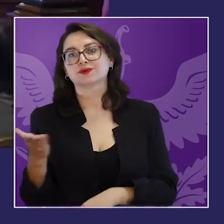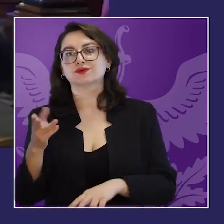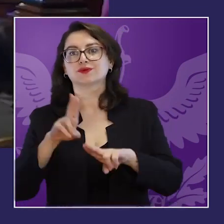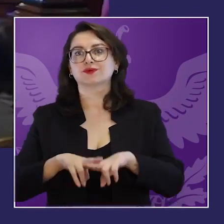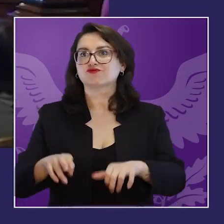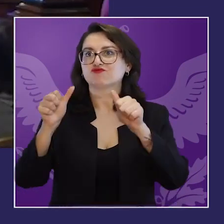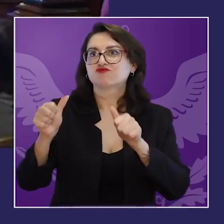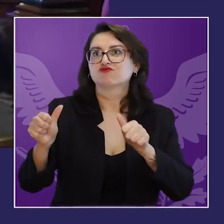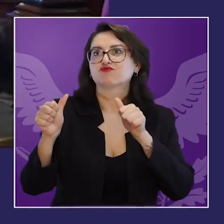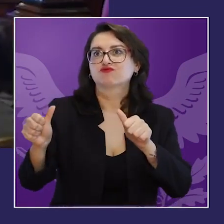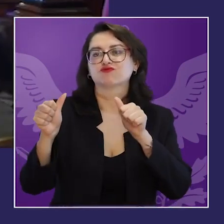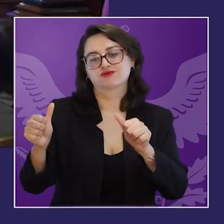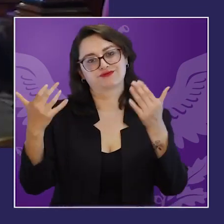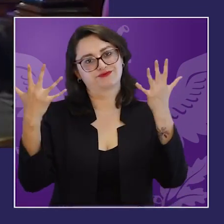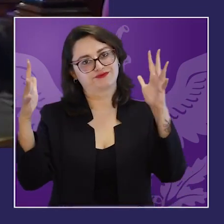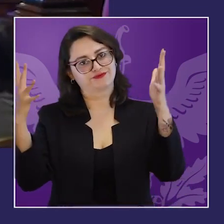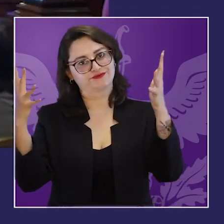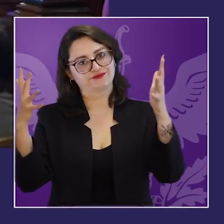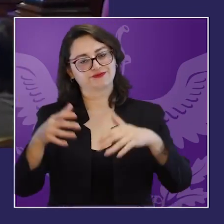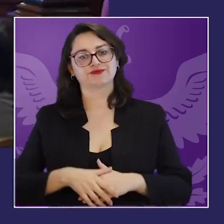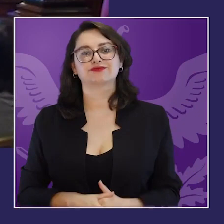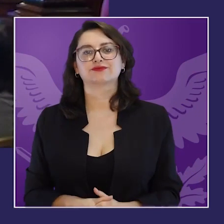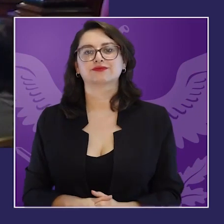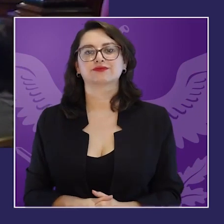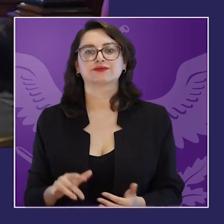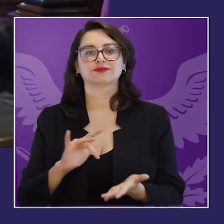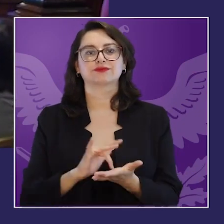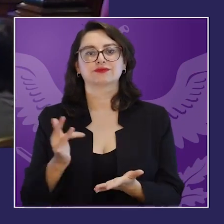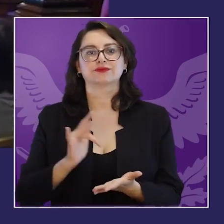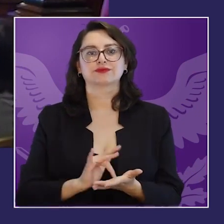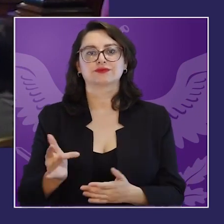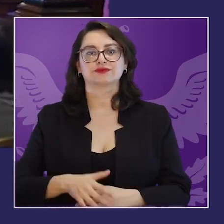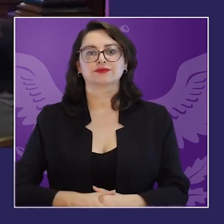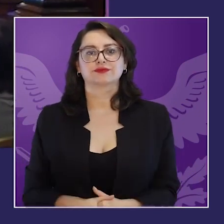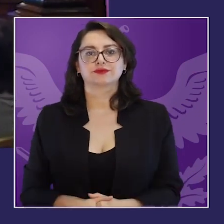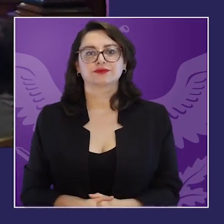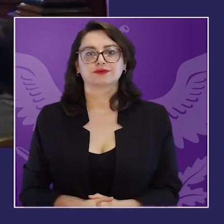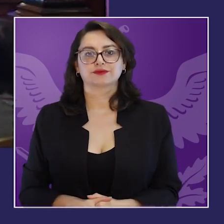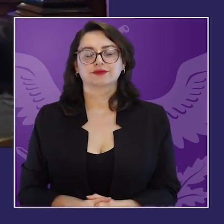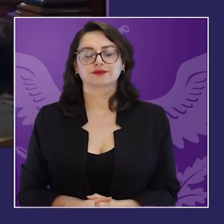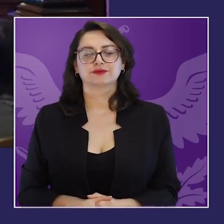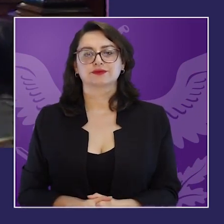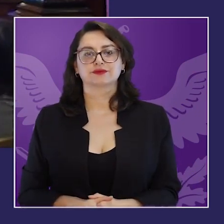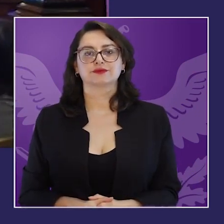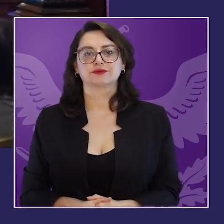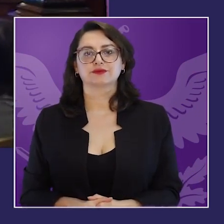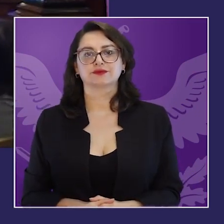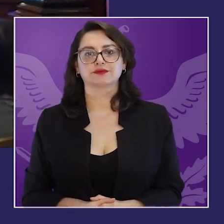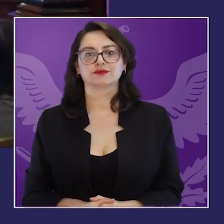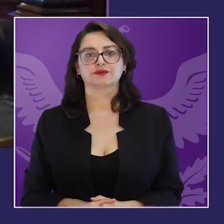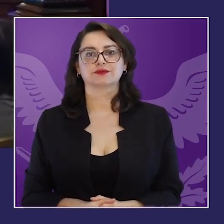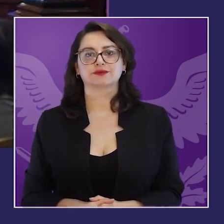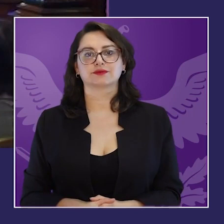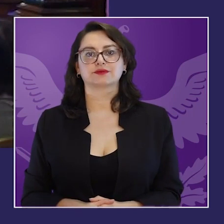Y y un aplauso también para ustedes que han estado aquí firmes en el proceso de aprendizaje. Muchísimas gracias.